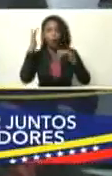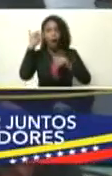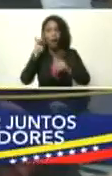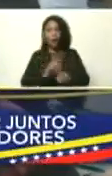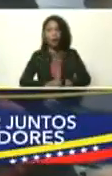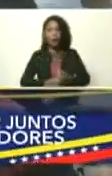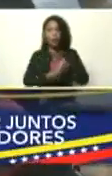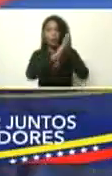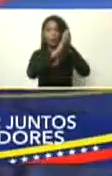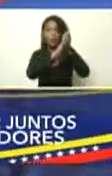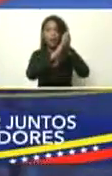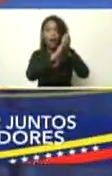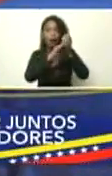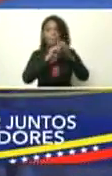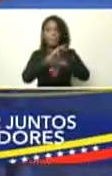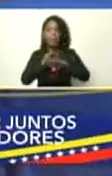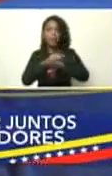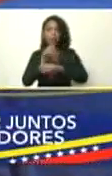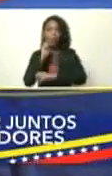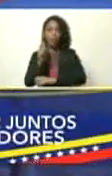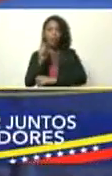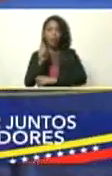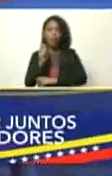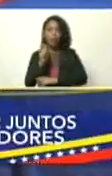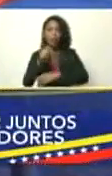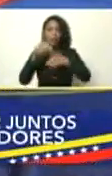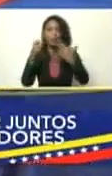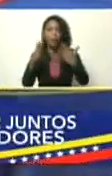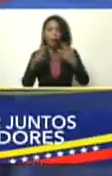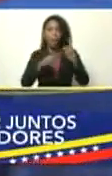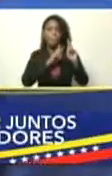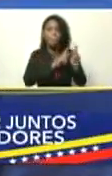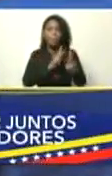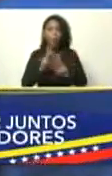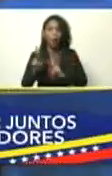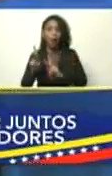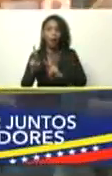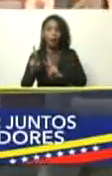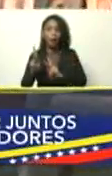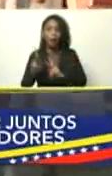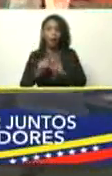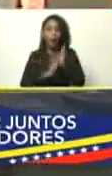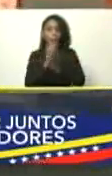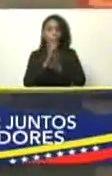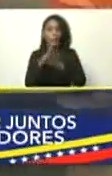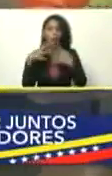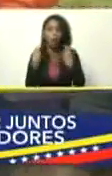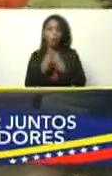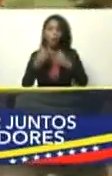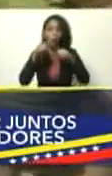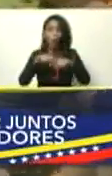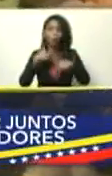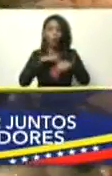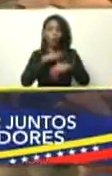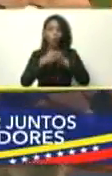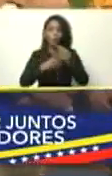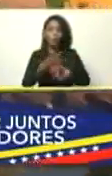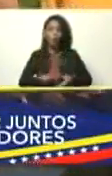nuestro Ministerio de Finanzas a través del programa Emprender Juntos. Hoy estamos haciendo entrega de